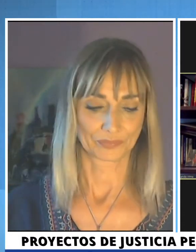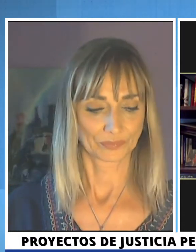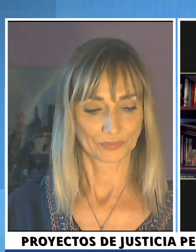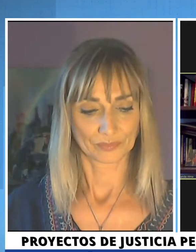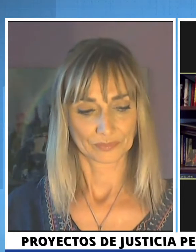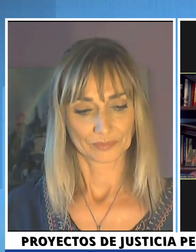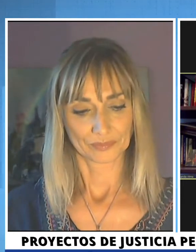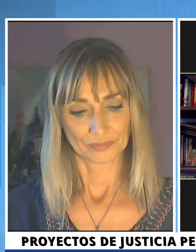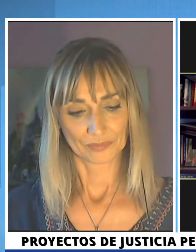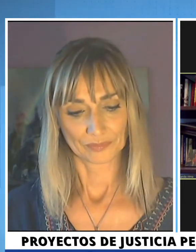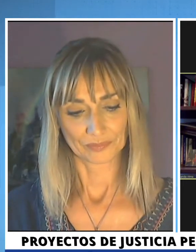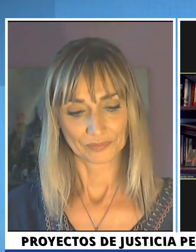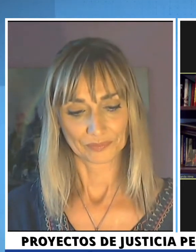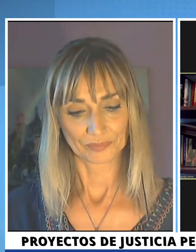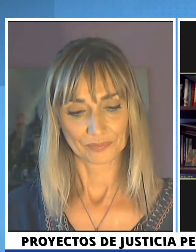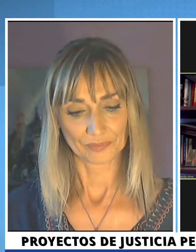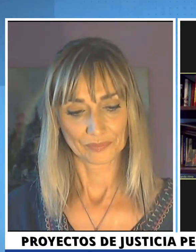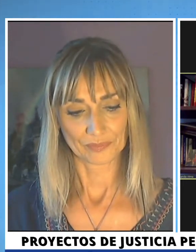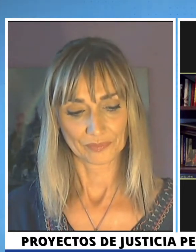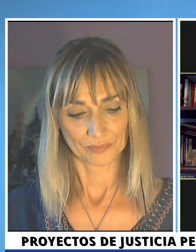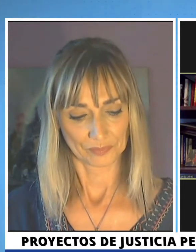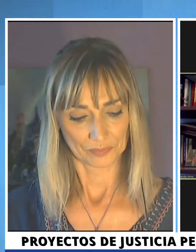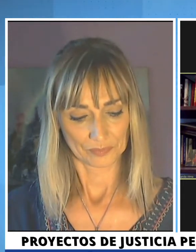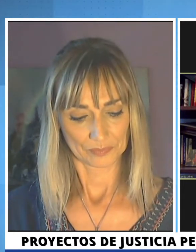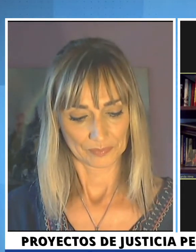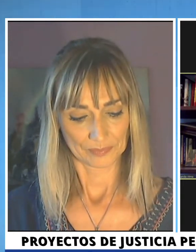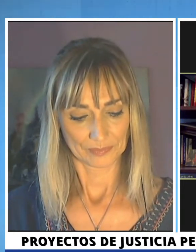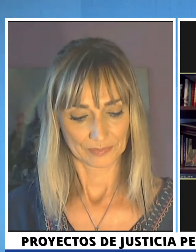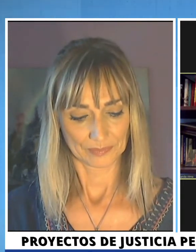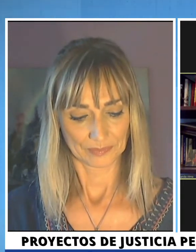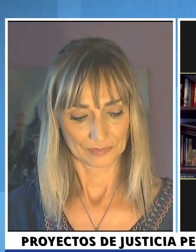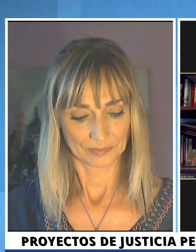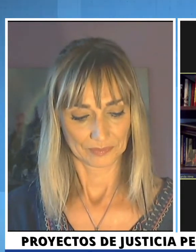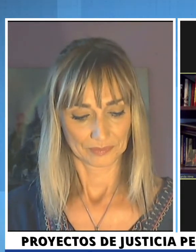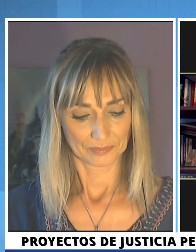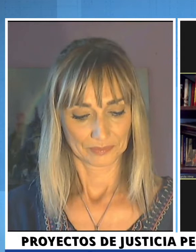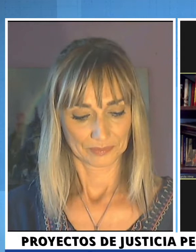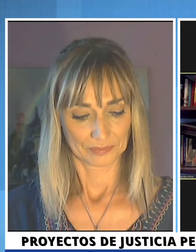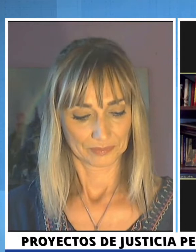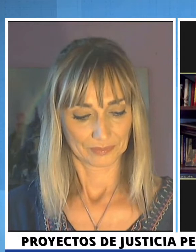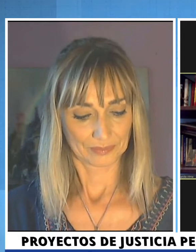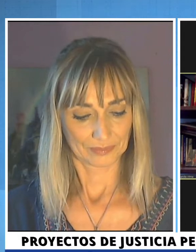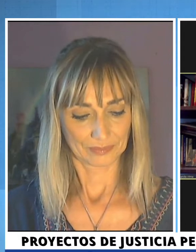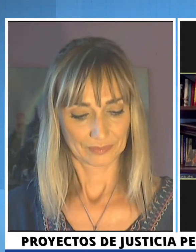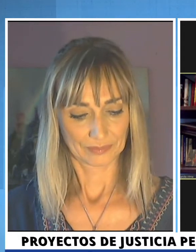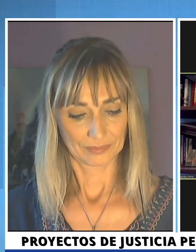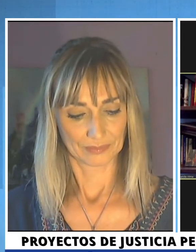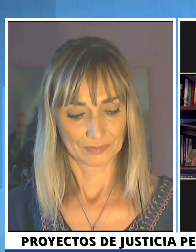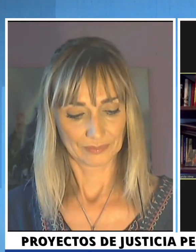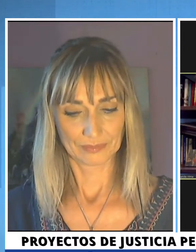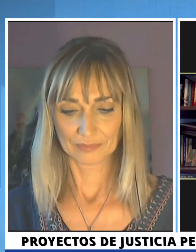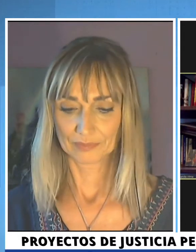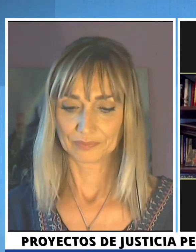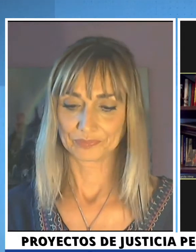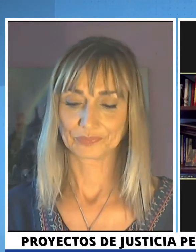violencia existe y es difícil, porque también requiere acciones urgentes, ¿no? Poder segmentar la información, poder conocer